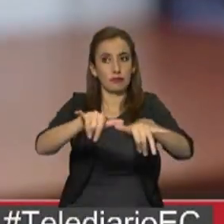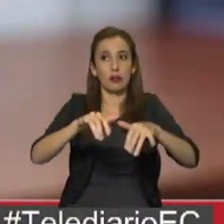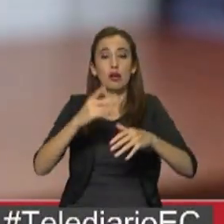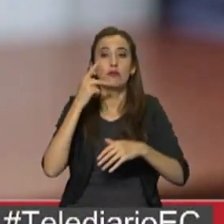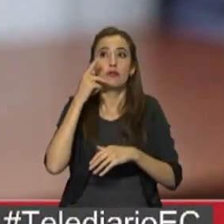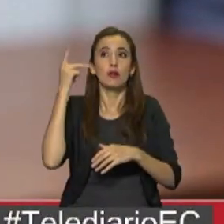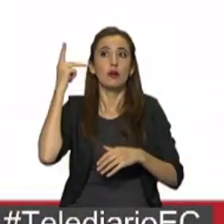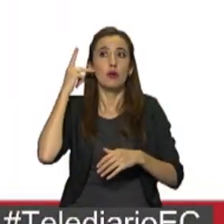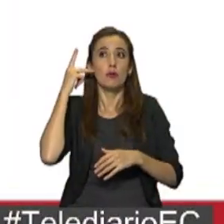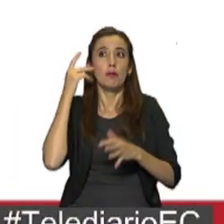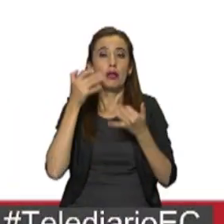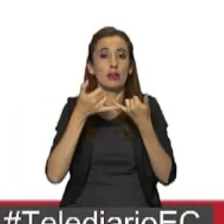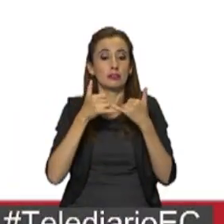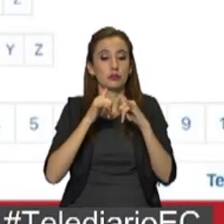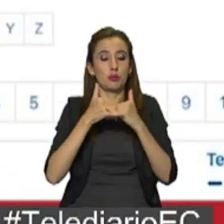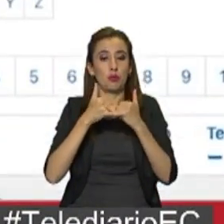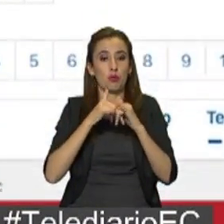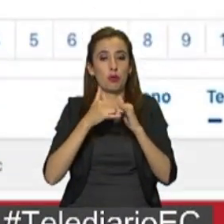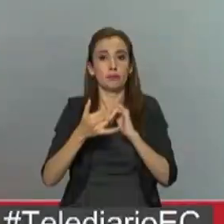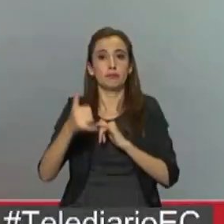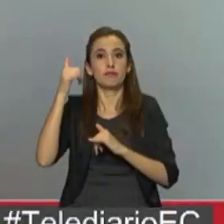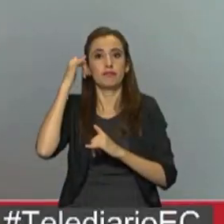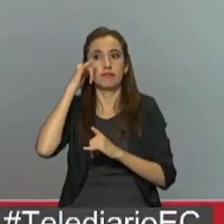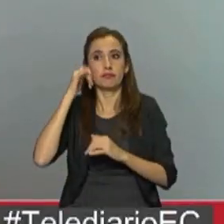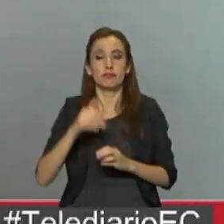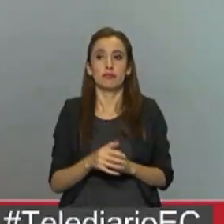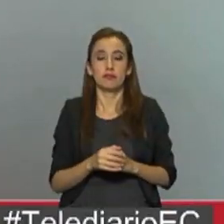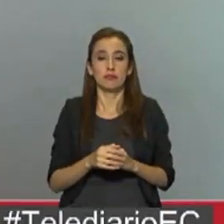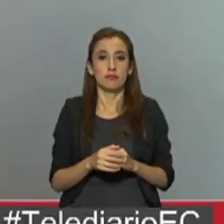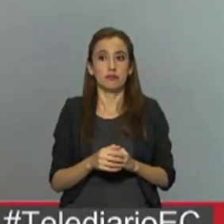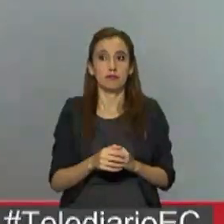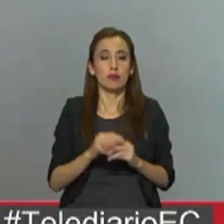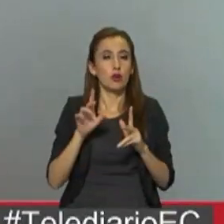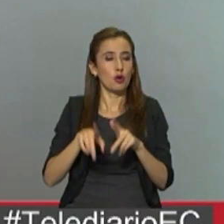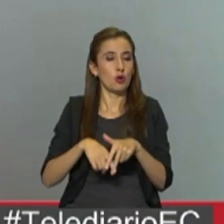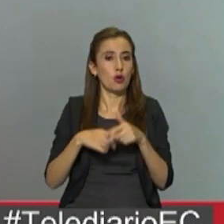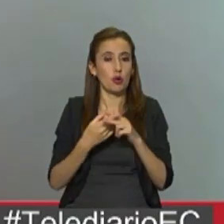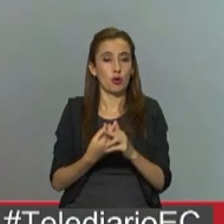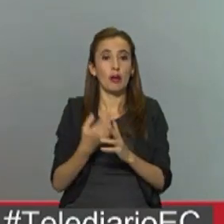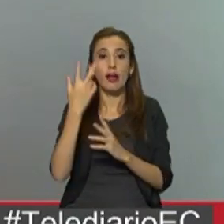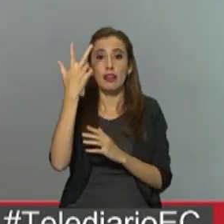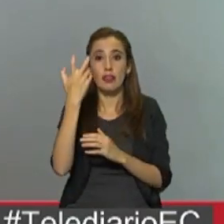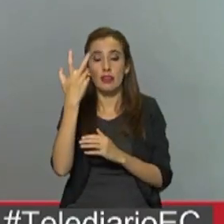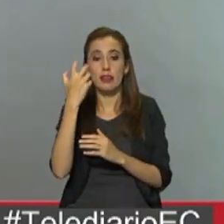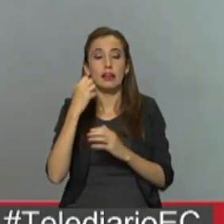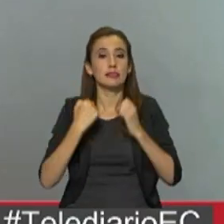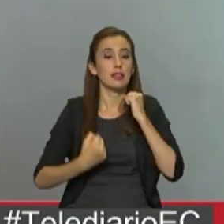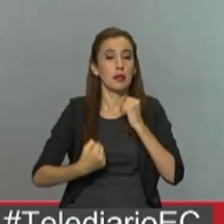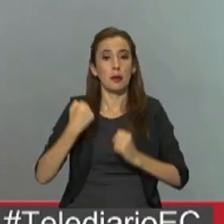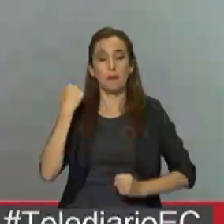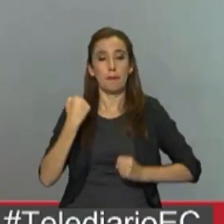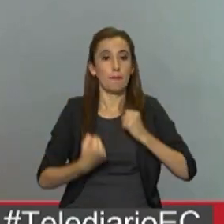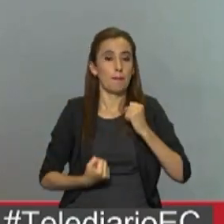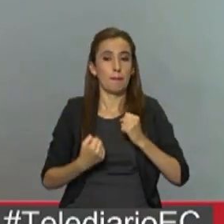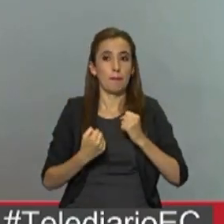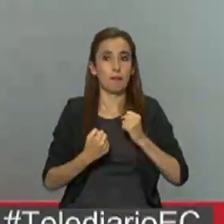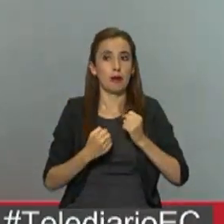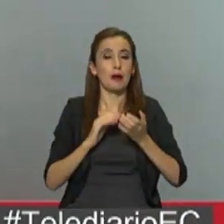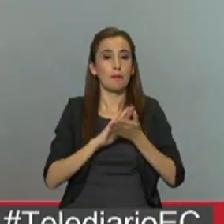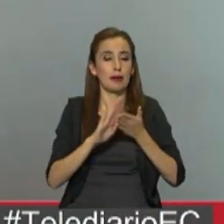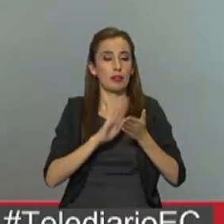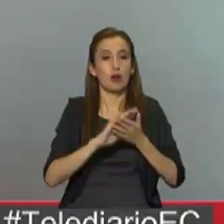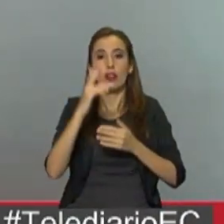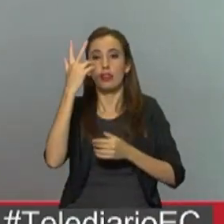familia vía whatsapp previo al inicio de clases lo haremos ya a partir del día 13 es decir que entre el 13 y el 4